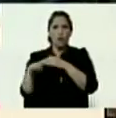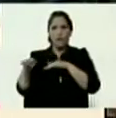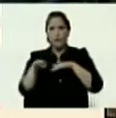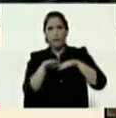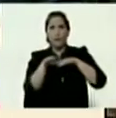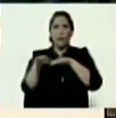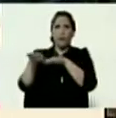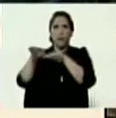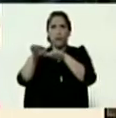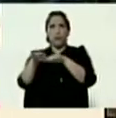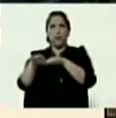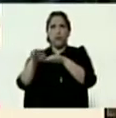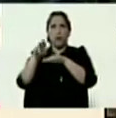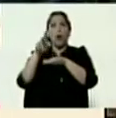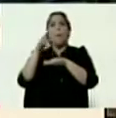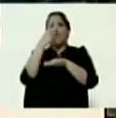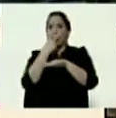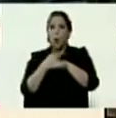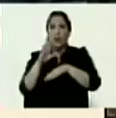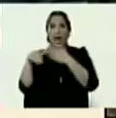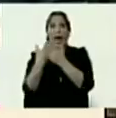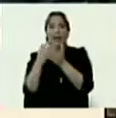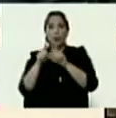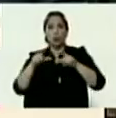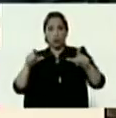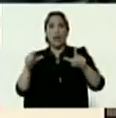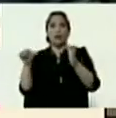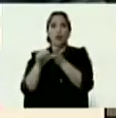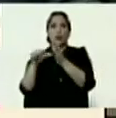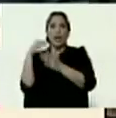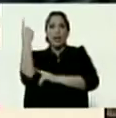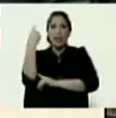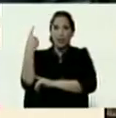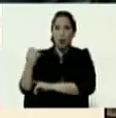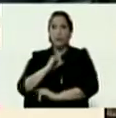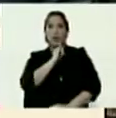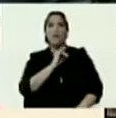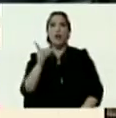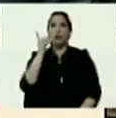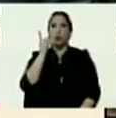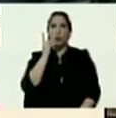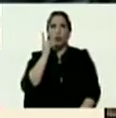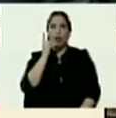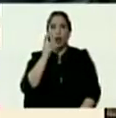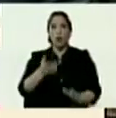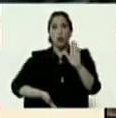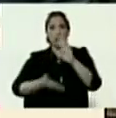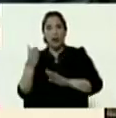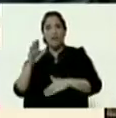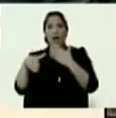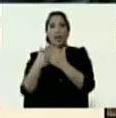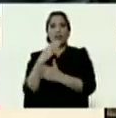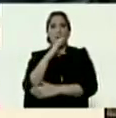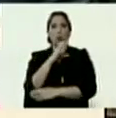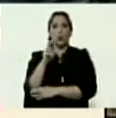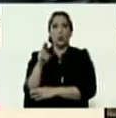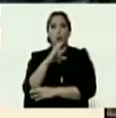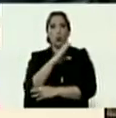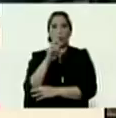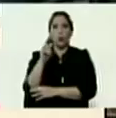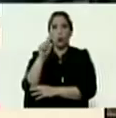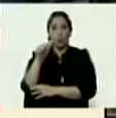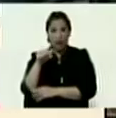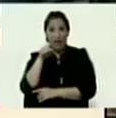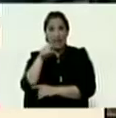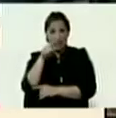Pastor Pobre, hasta un sitio donde un helicóptero de Iván Duque lo lleva hasta Cúcuta. Esos son los